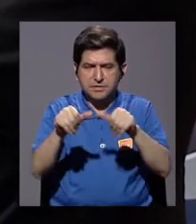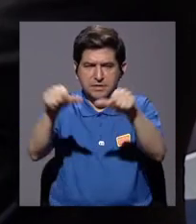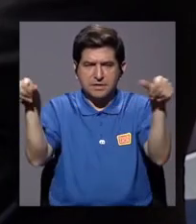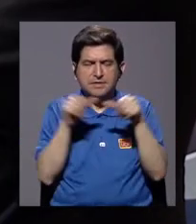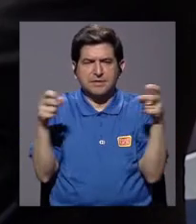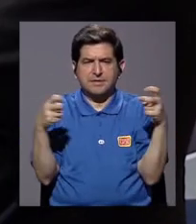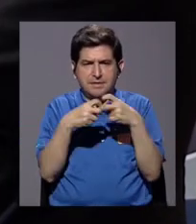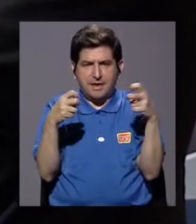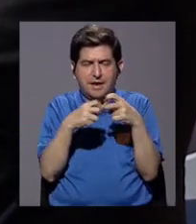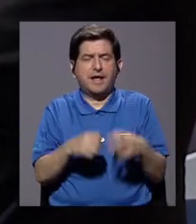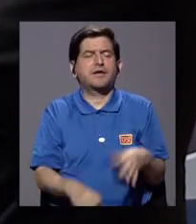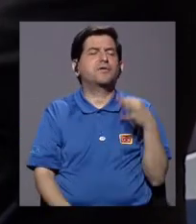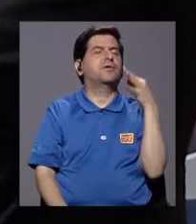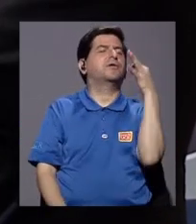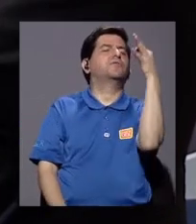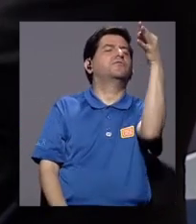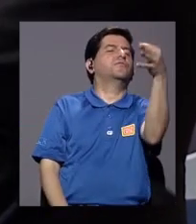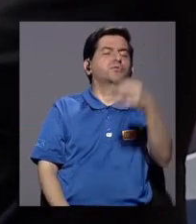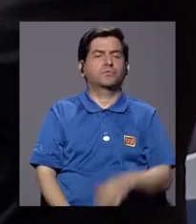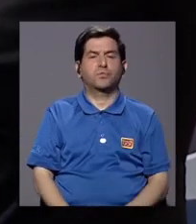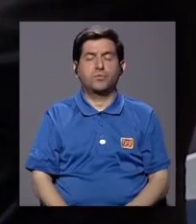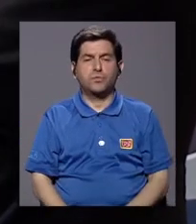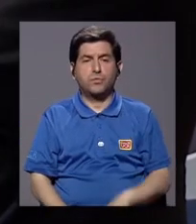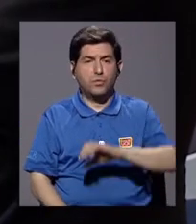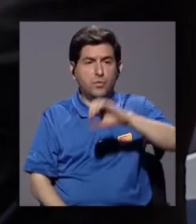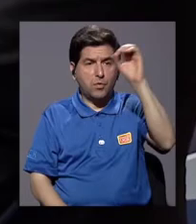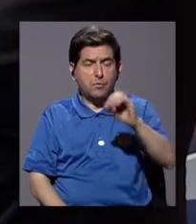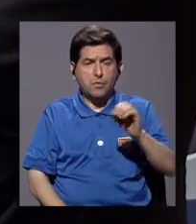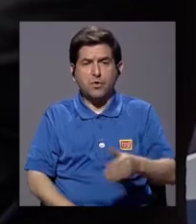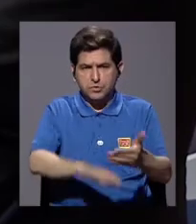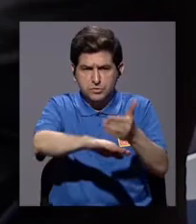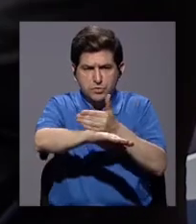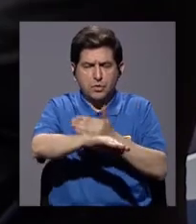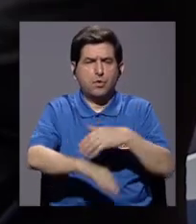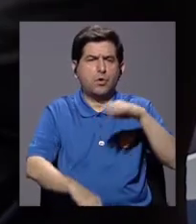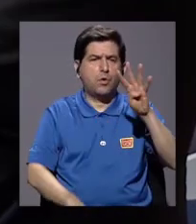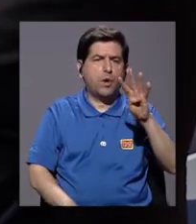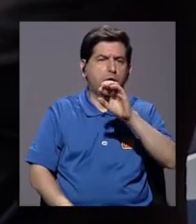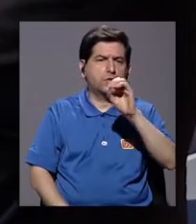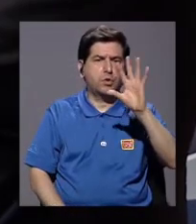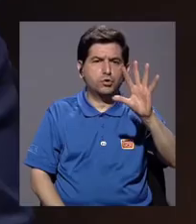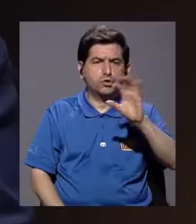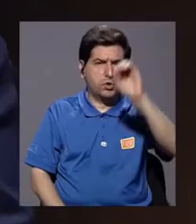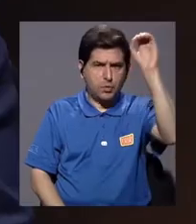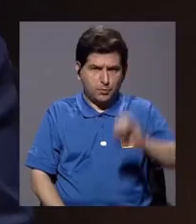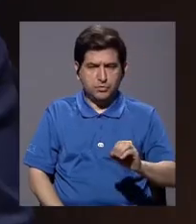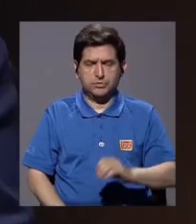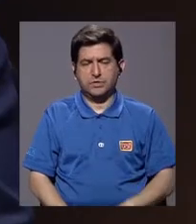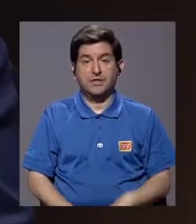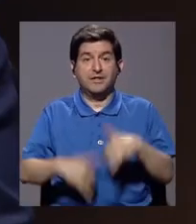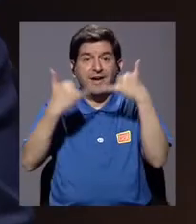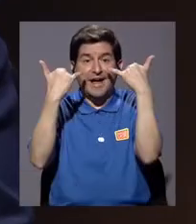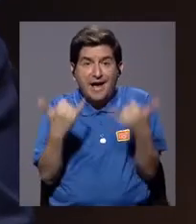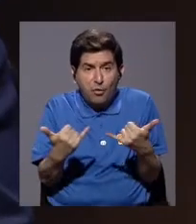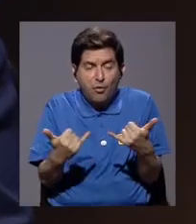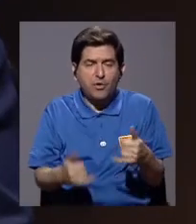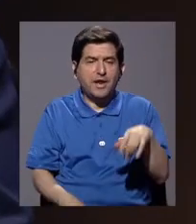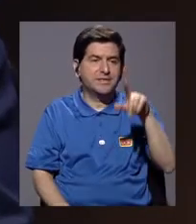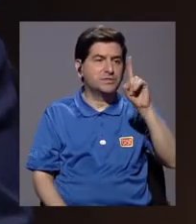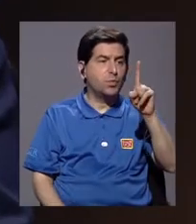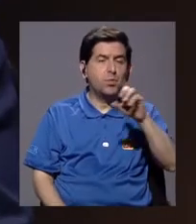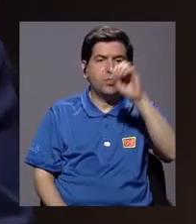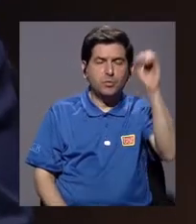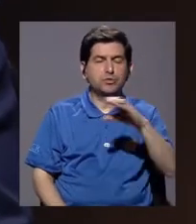del sector eléctrico son de largo plazo, uh-huh. De que las tasas de crecimiento generalmente eran de 4 o 5%, y ahora tenemos tasas